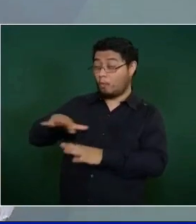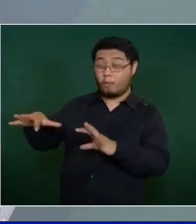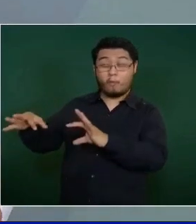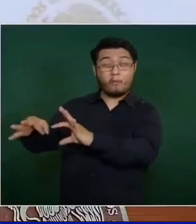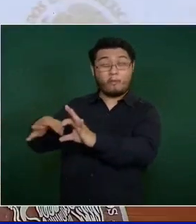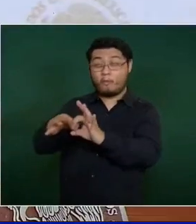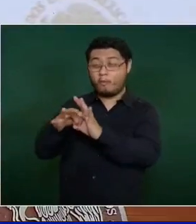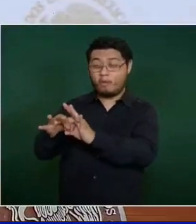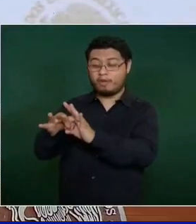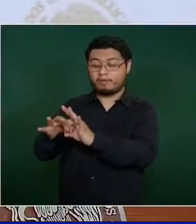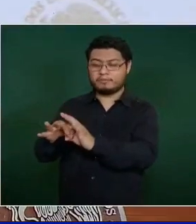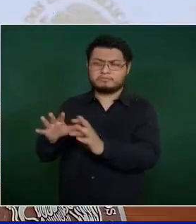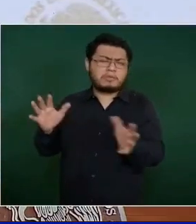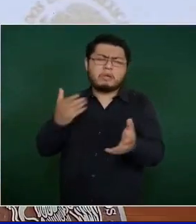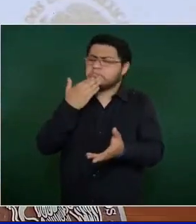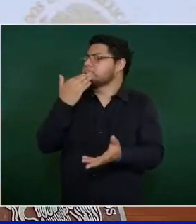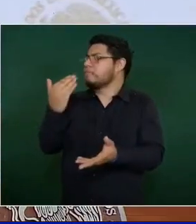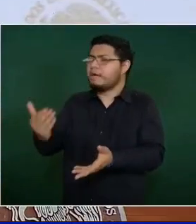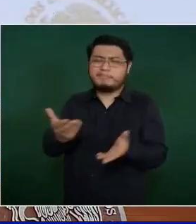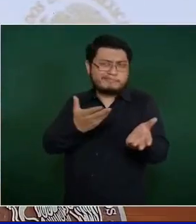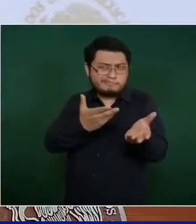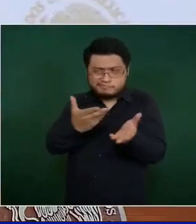Y eso es muy bueno,